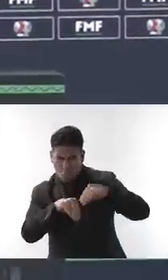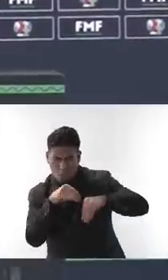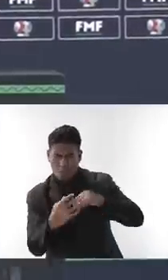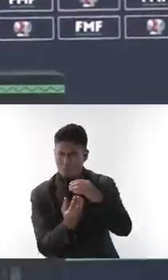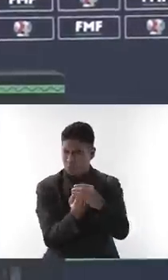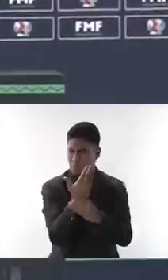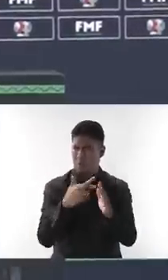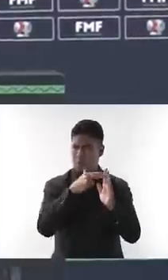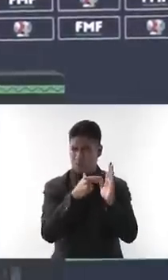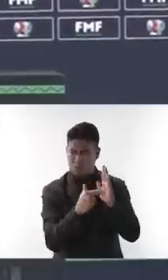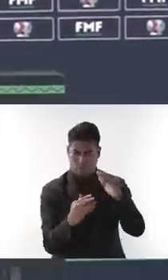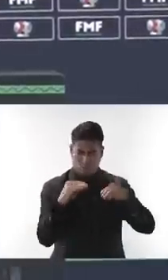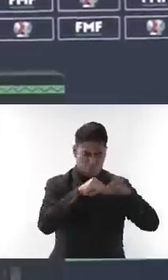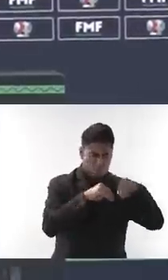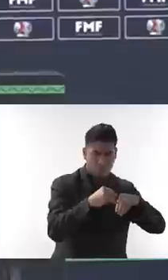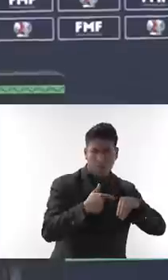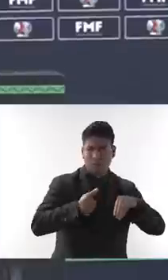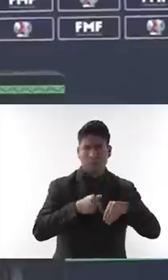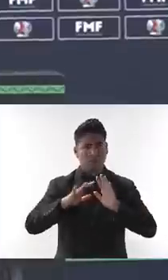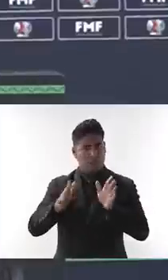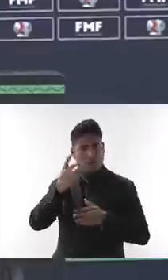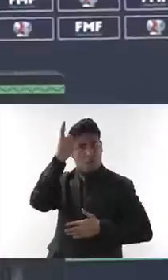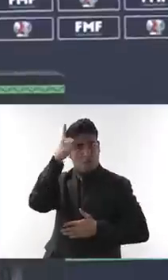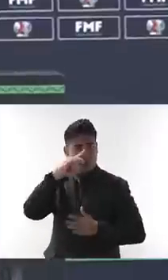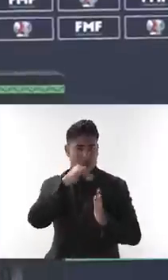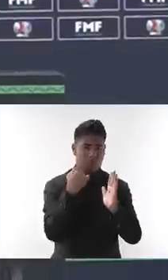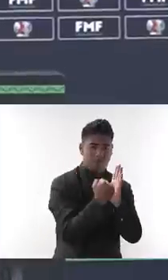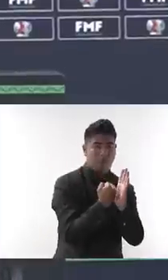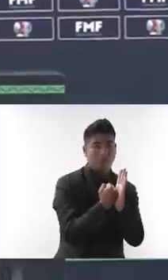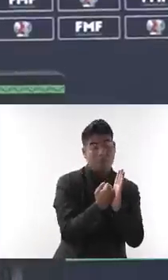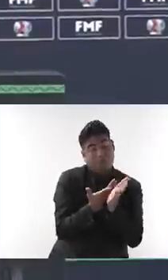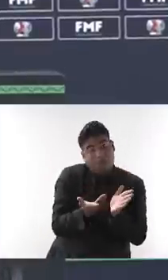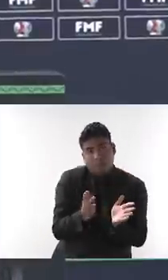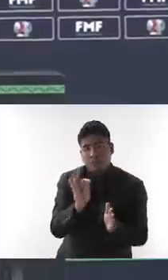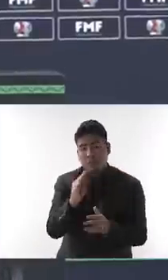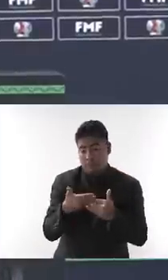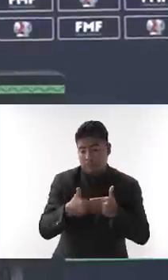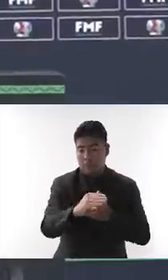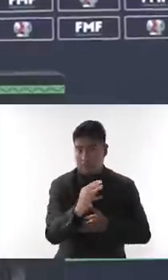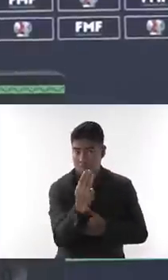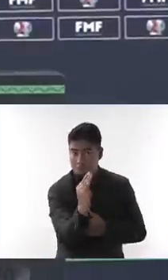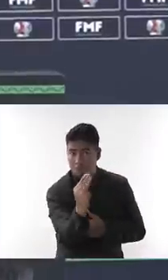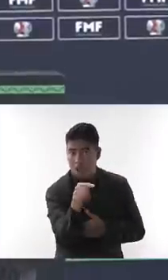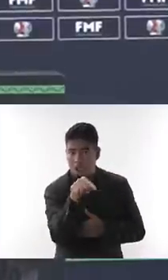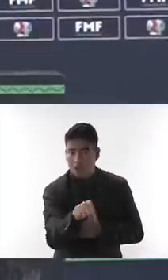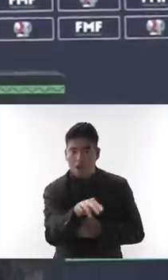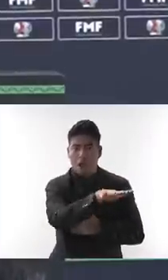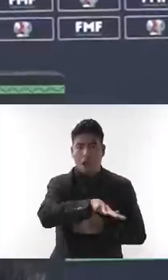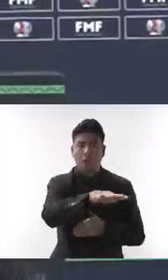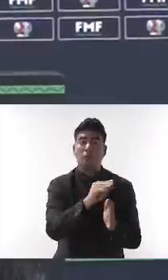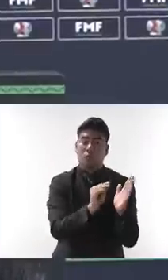está aprobado por los dueños o tendrá que ser en la asamblea de dueños de mayo cuando se apruebe?